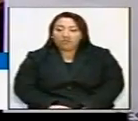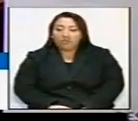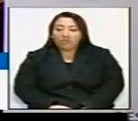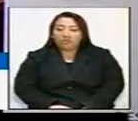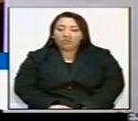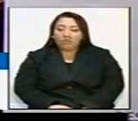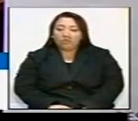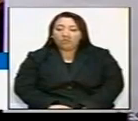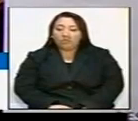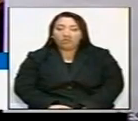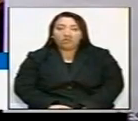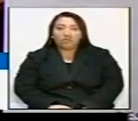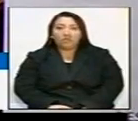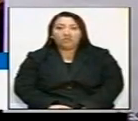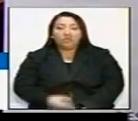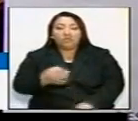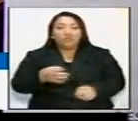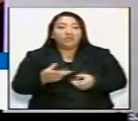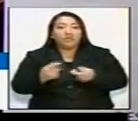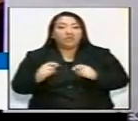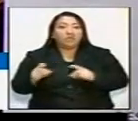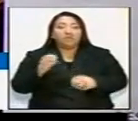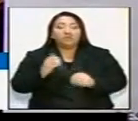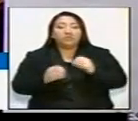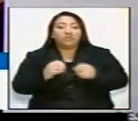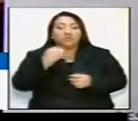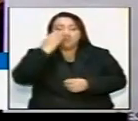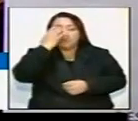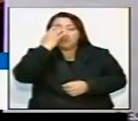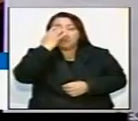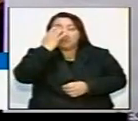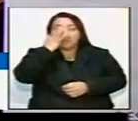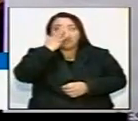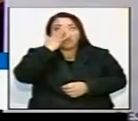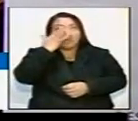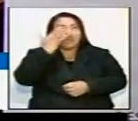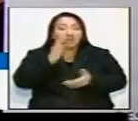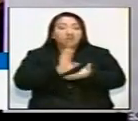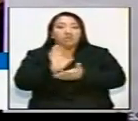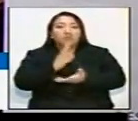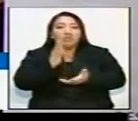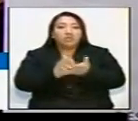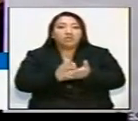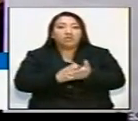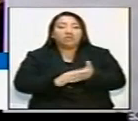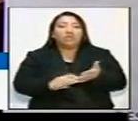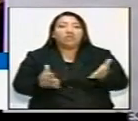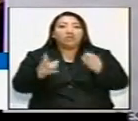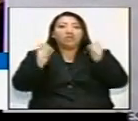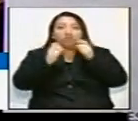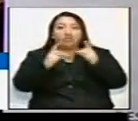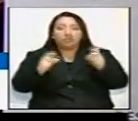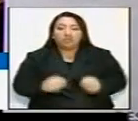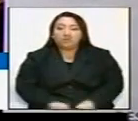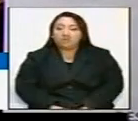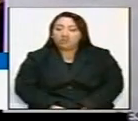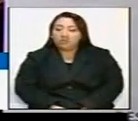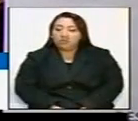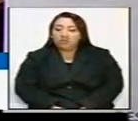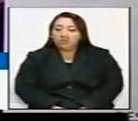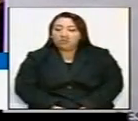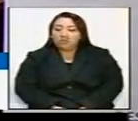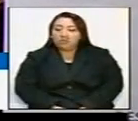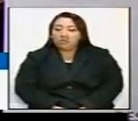a los públicos, no tratar de hacer muchas reformas al mismo tiempo y evitar las situaciones donde habían sorpresas, donde de